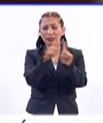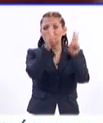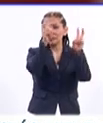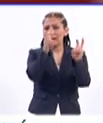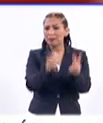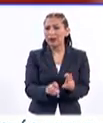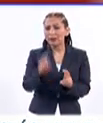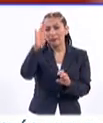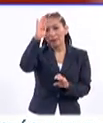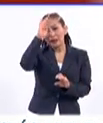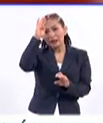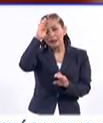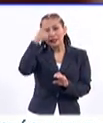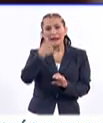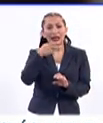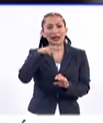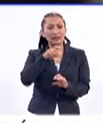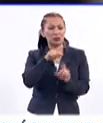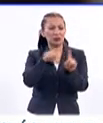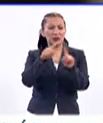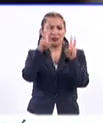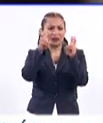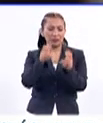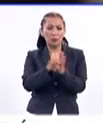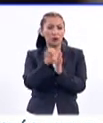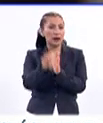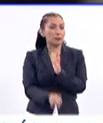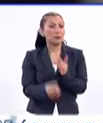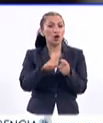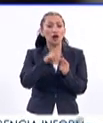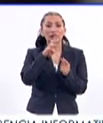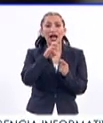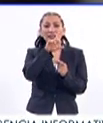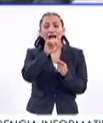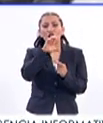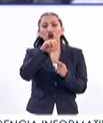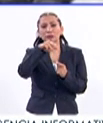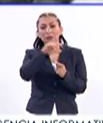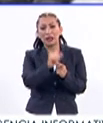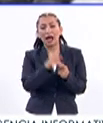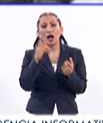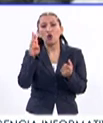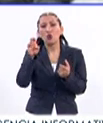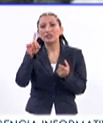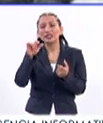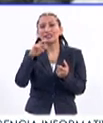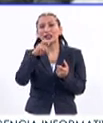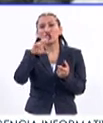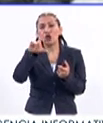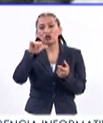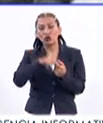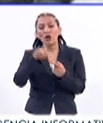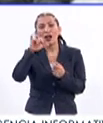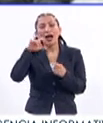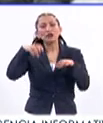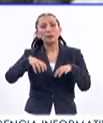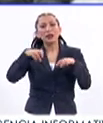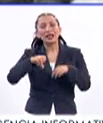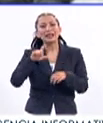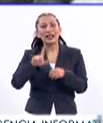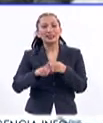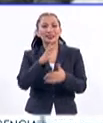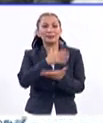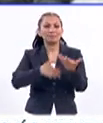disciplinas del pensamiento y géneros. Entre ellos destacan La raza cósmica, Ulises Criollo, La tormenta y El